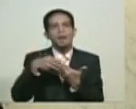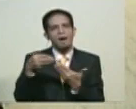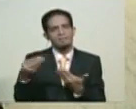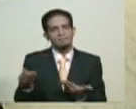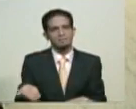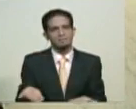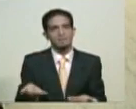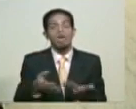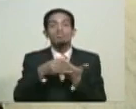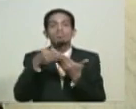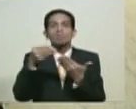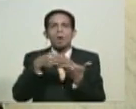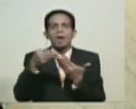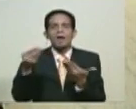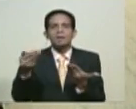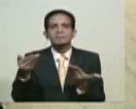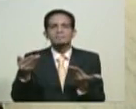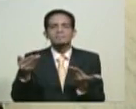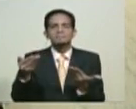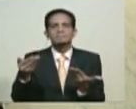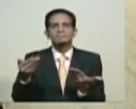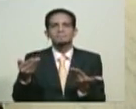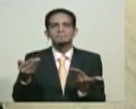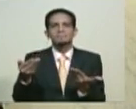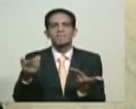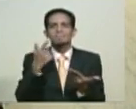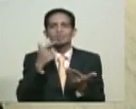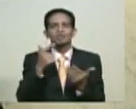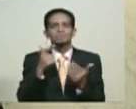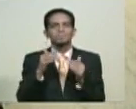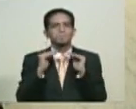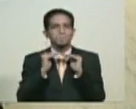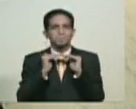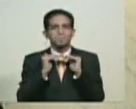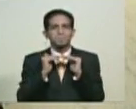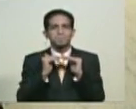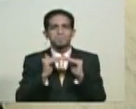en niveles de cambio estables, equilibrados,